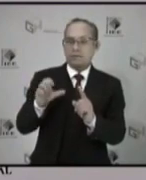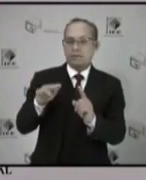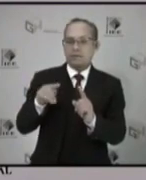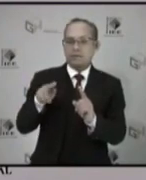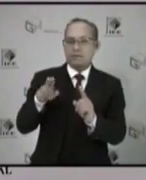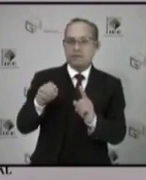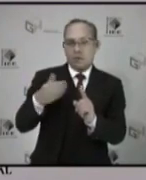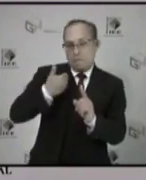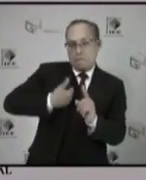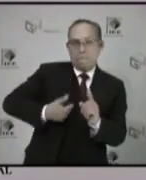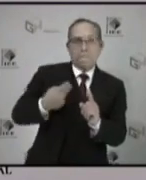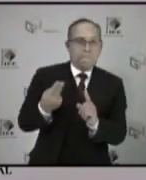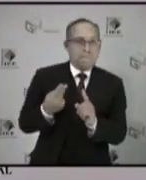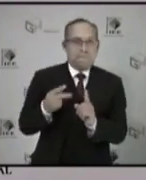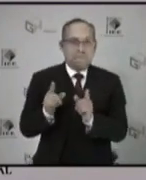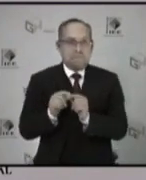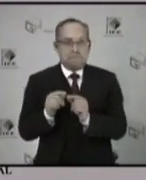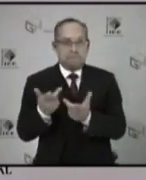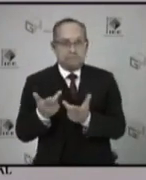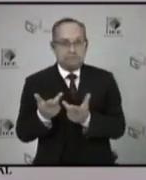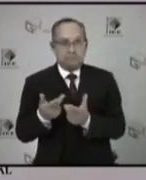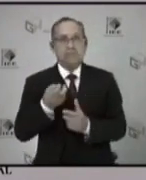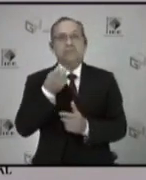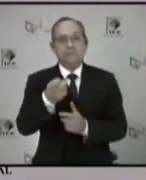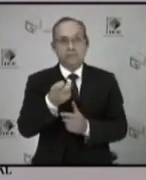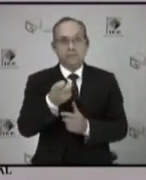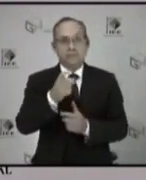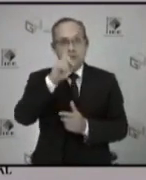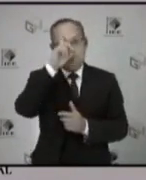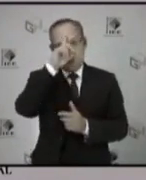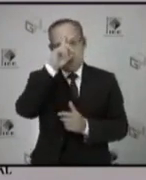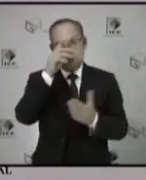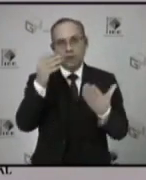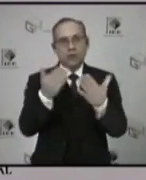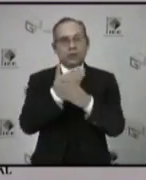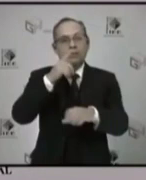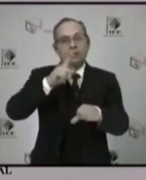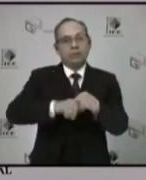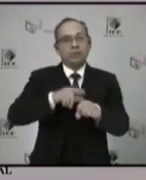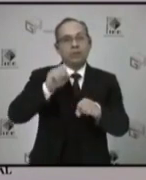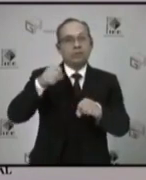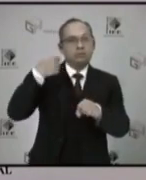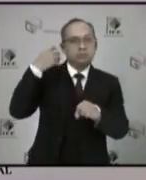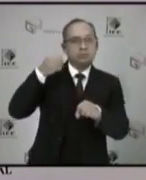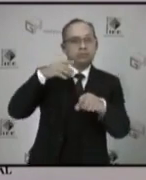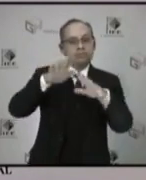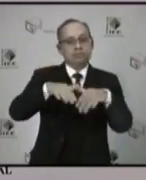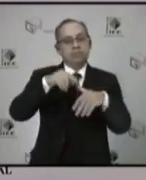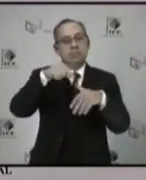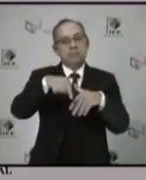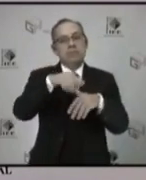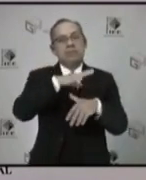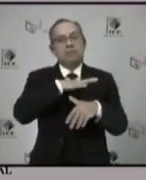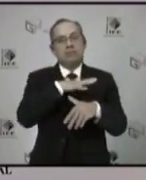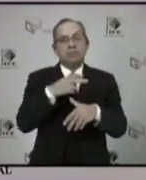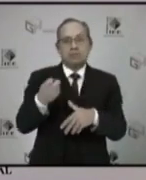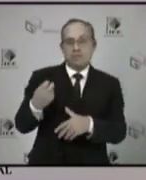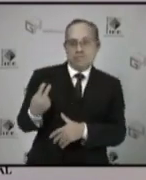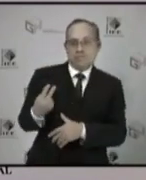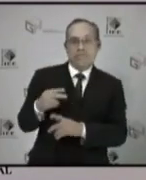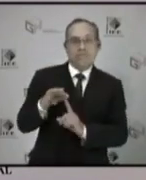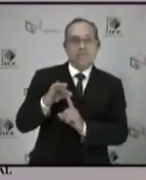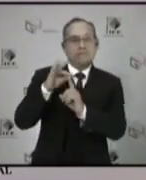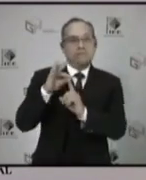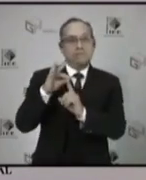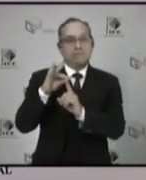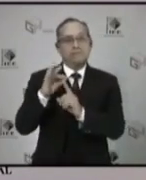Fuimos ratificados por el Consejo Nacional en Asamblea Pública. Estoy seguro que intervino